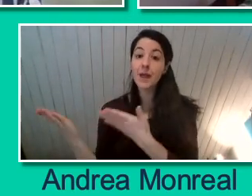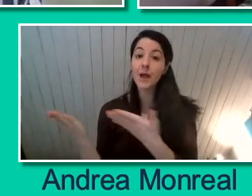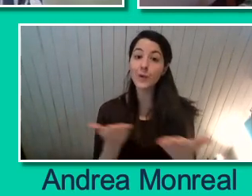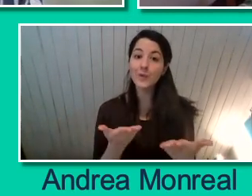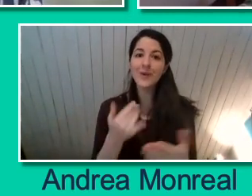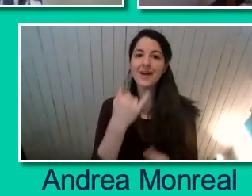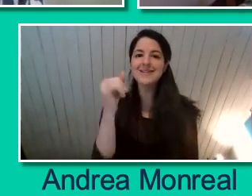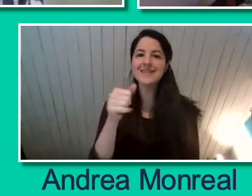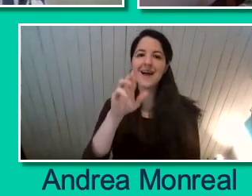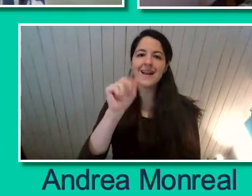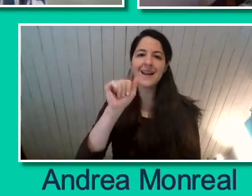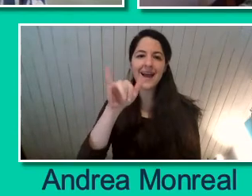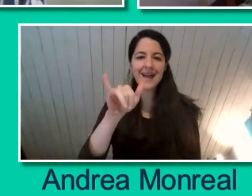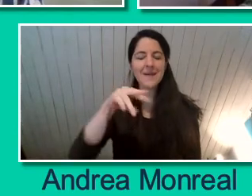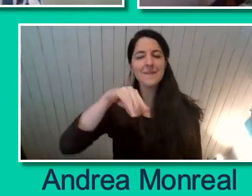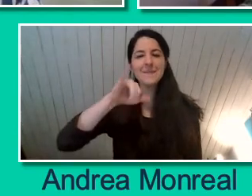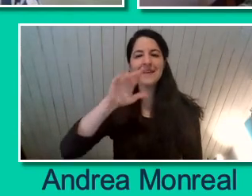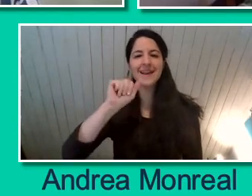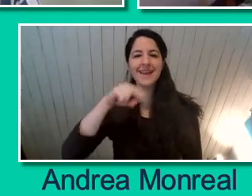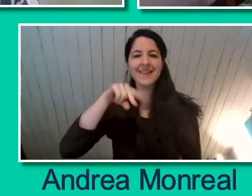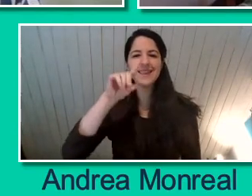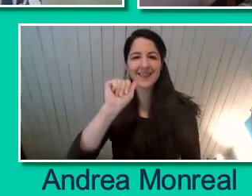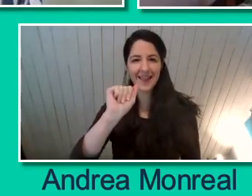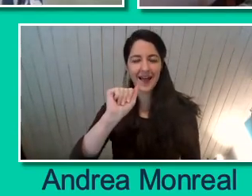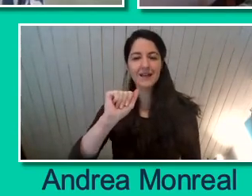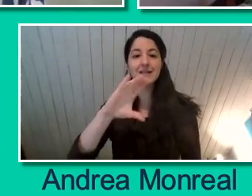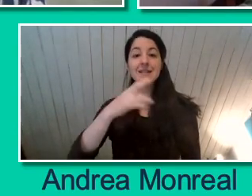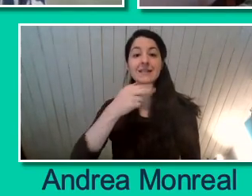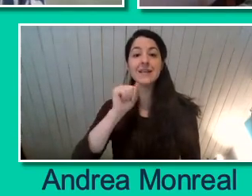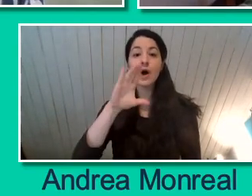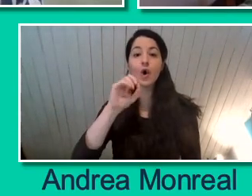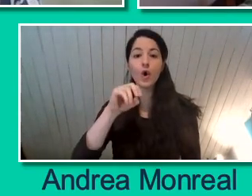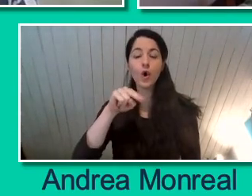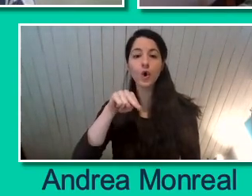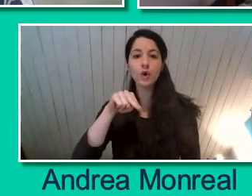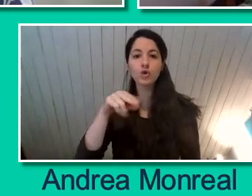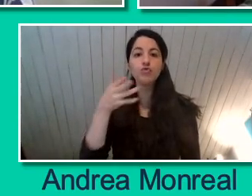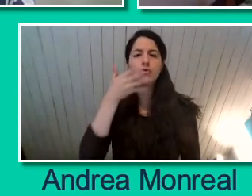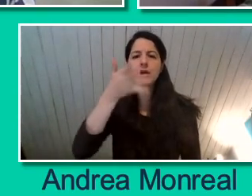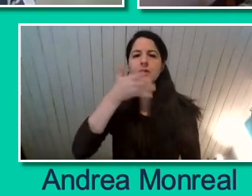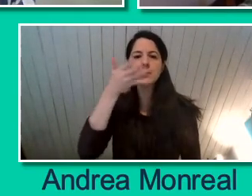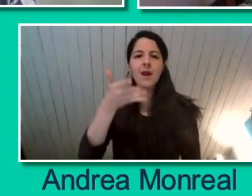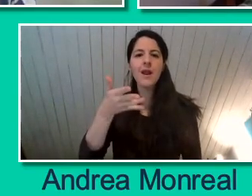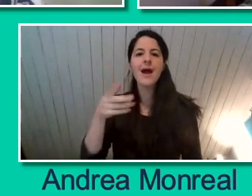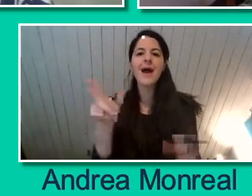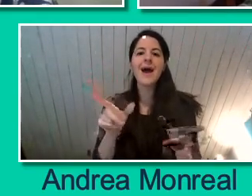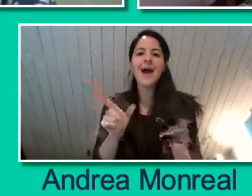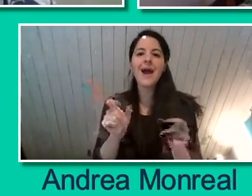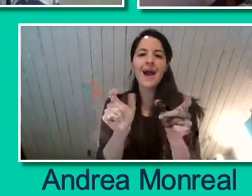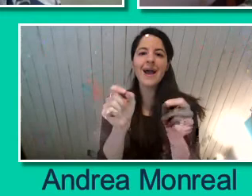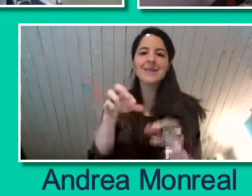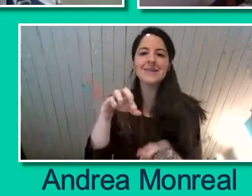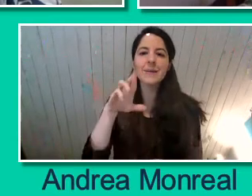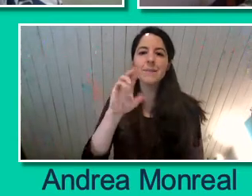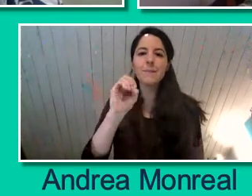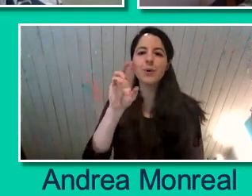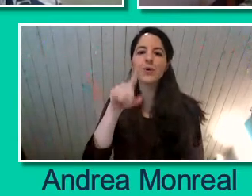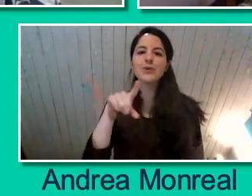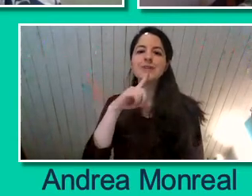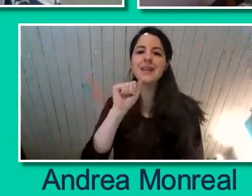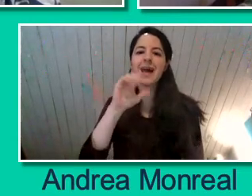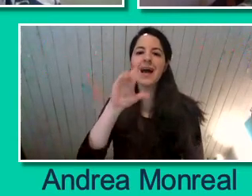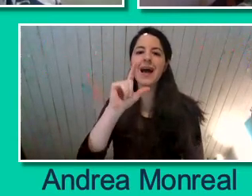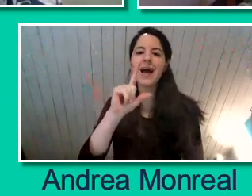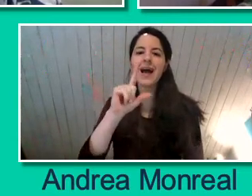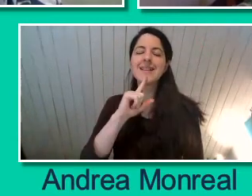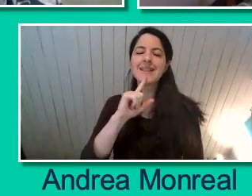Chacón con la charla Cáncer de próstata y COVID-19. ¿Existe alguna relación? Así que escuchemos y disfrutemos